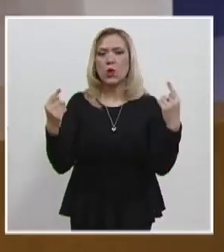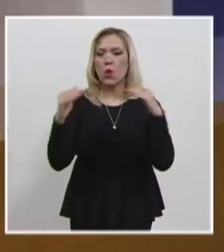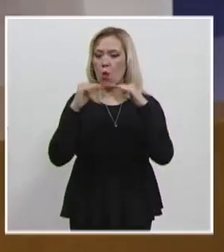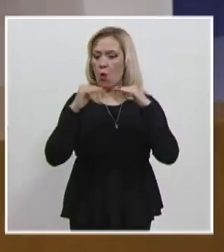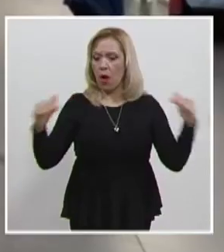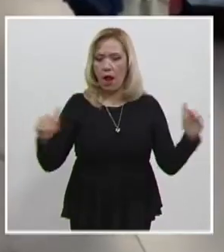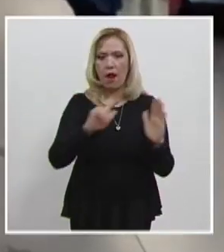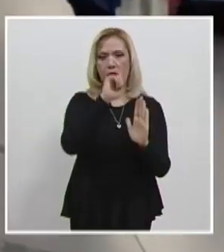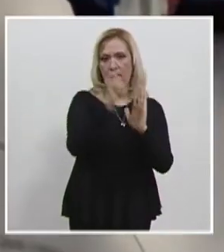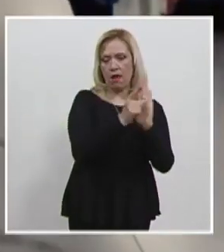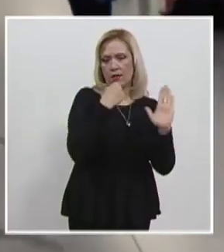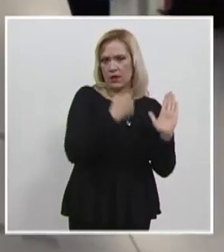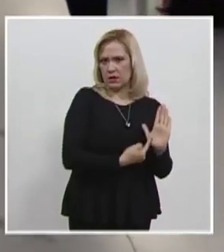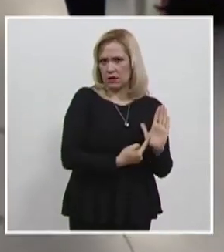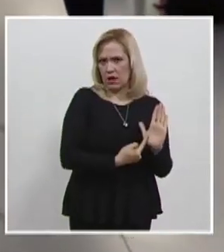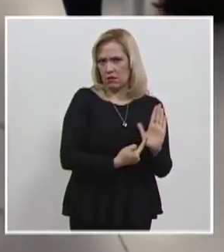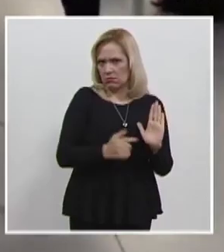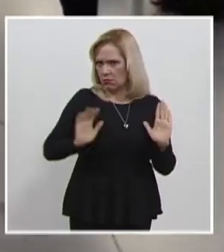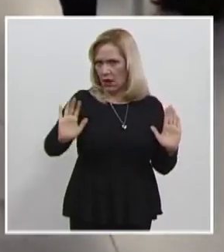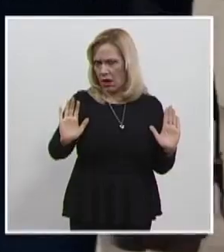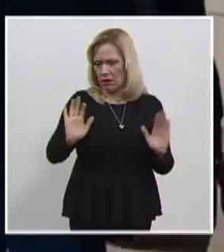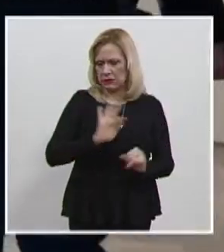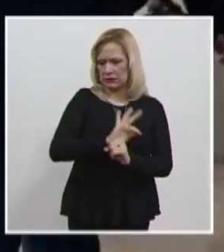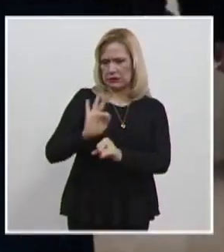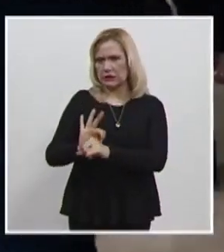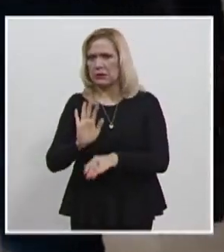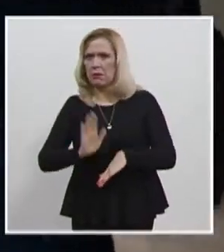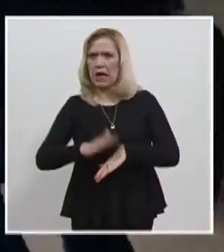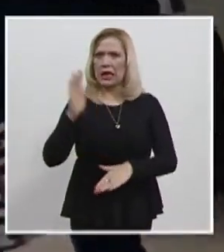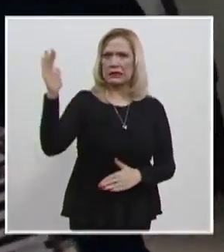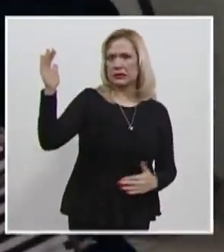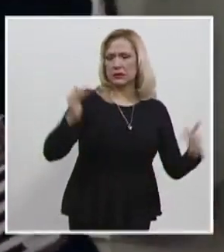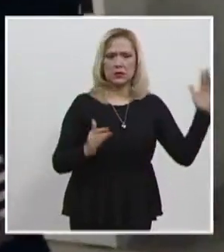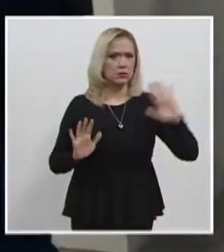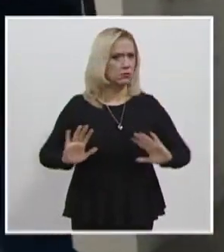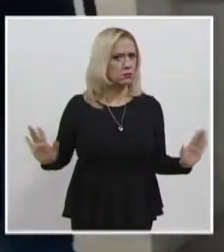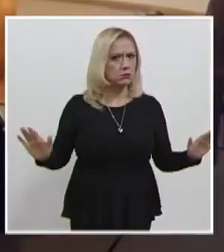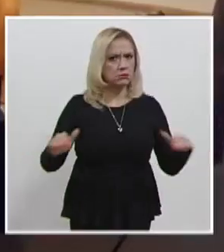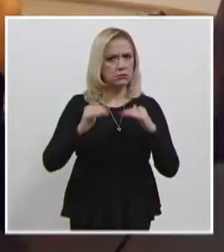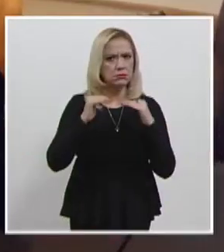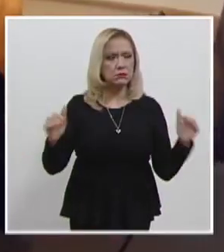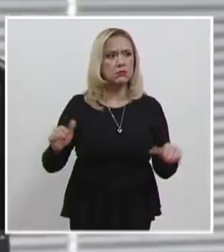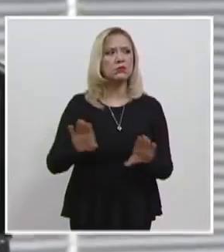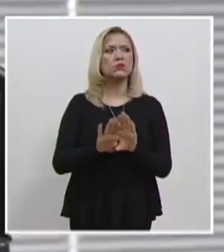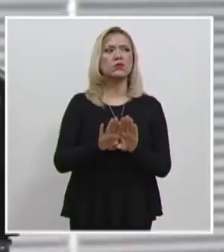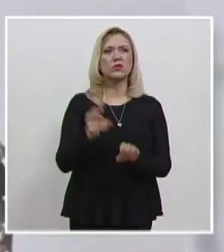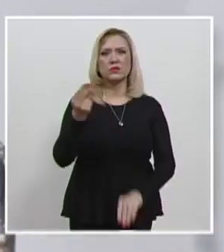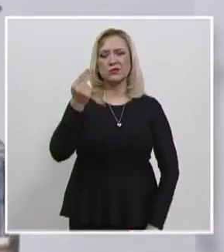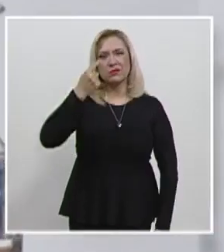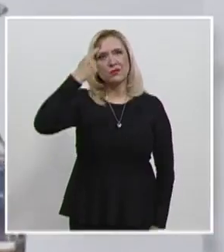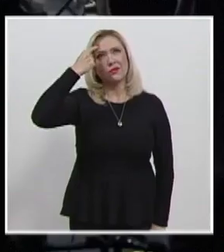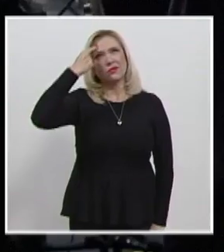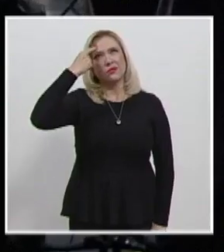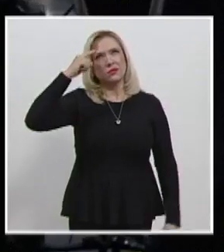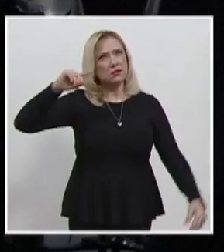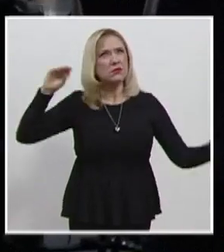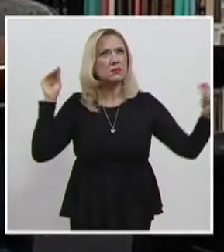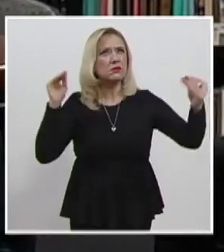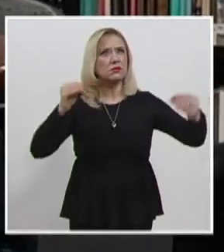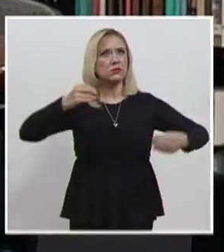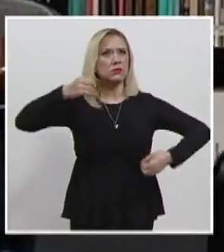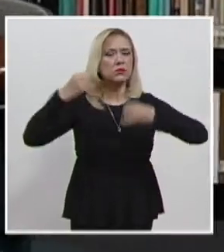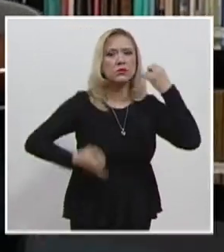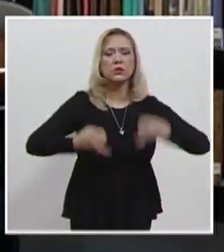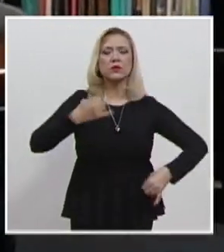ante la ley se advirtió que esta reforma requiere un cambio de pensamiento para lograr que la implementación del nuevo sistema de Justicia civil